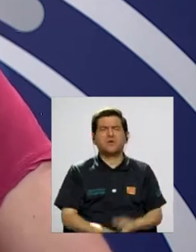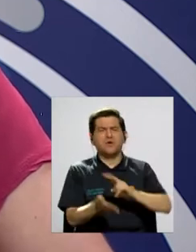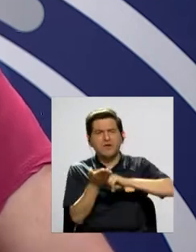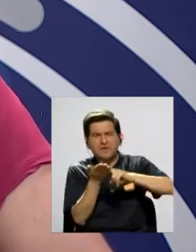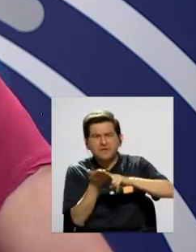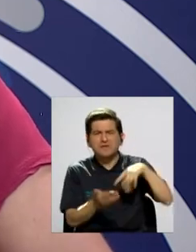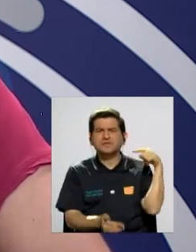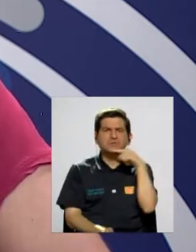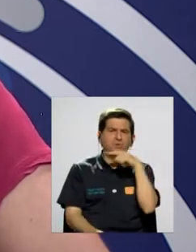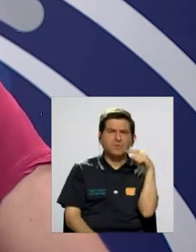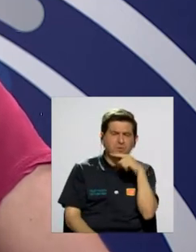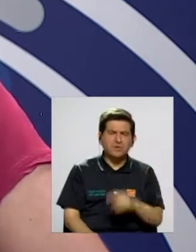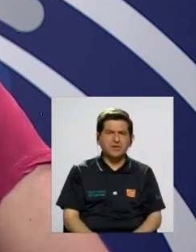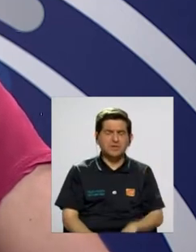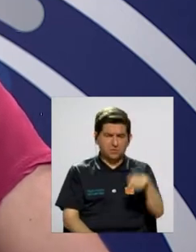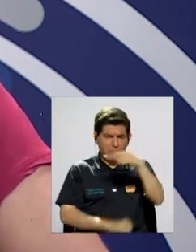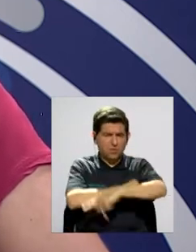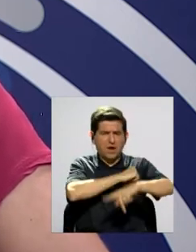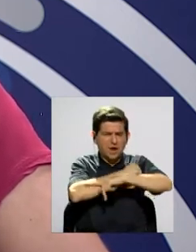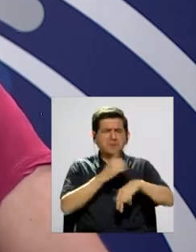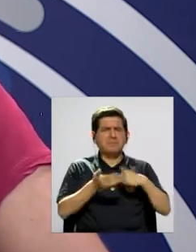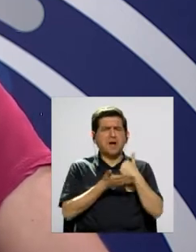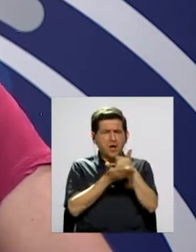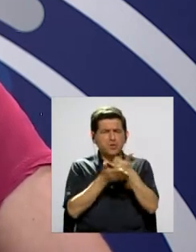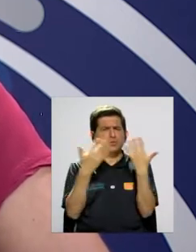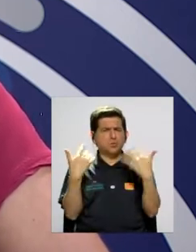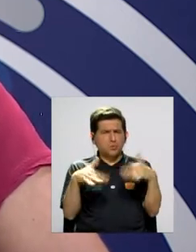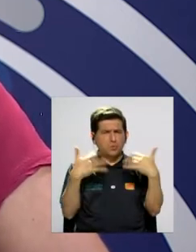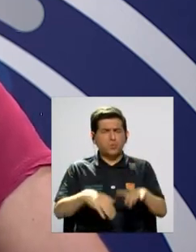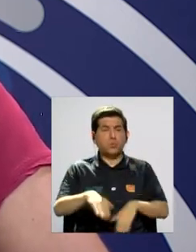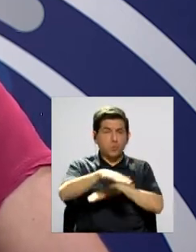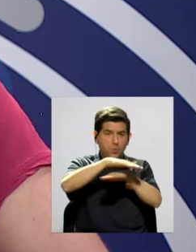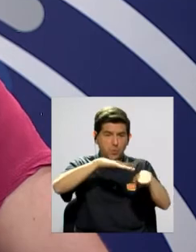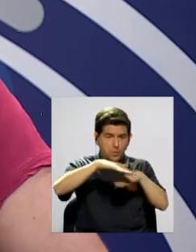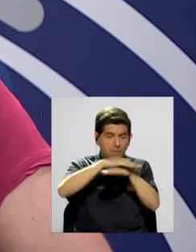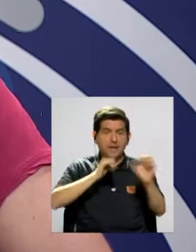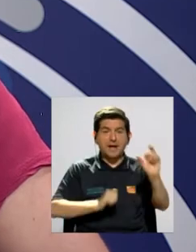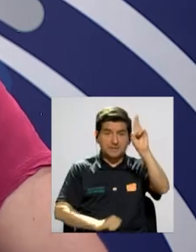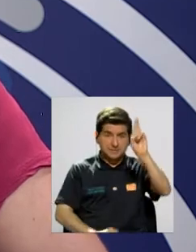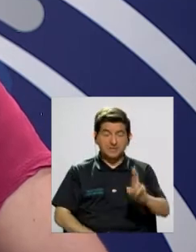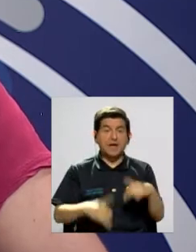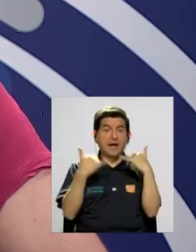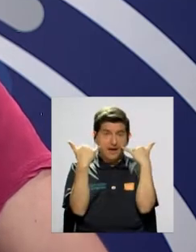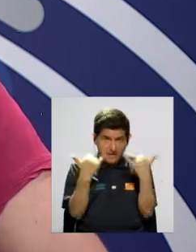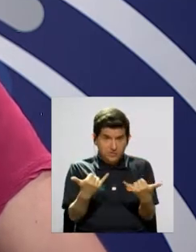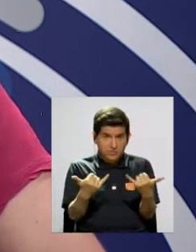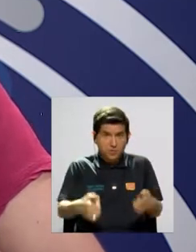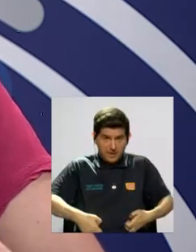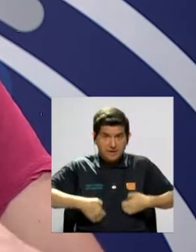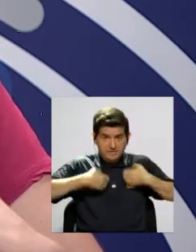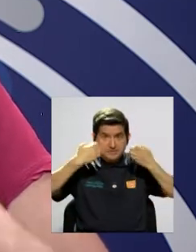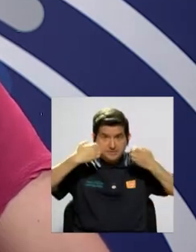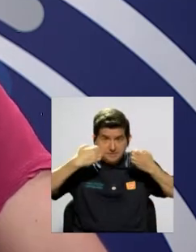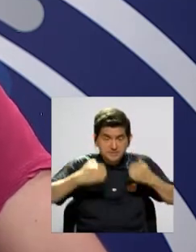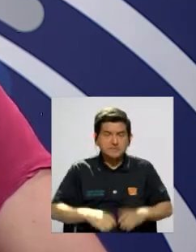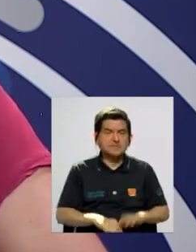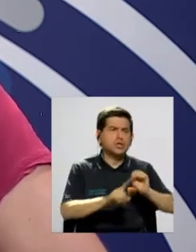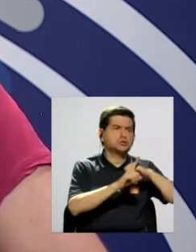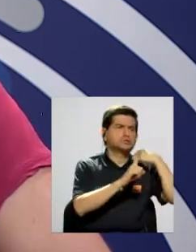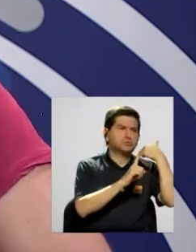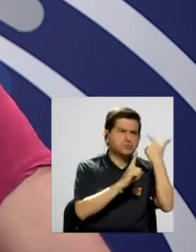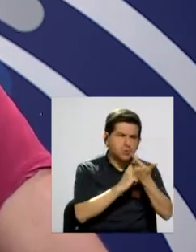Cristiana, dieron muchísimo por este país. Indudablemente las bases de lo que Costa Rica es en este momento, las bases